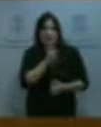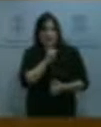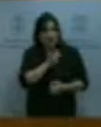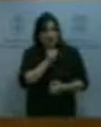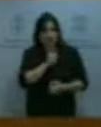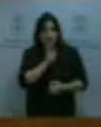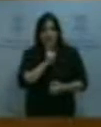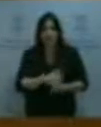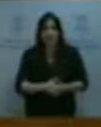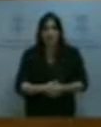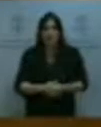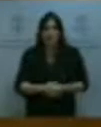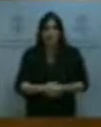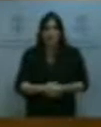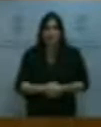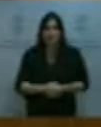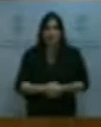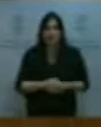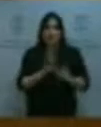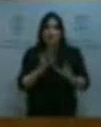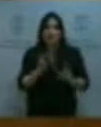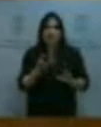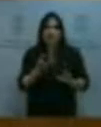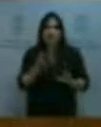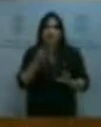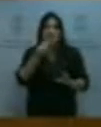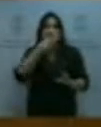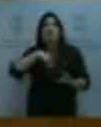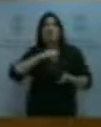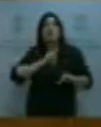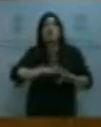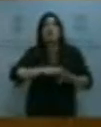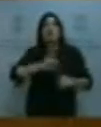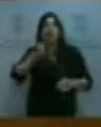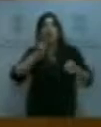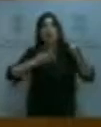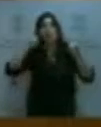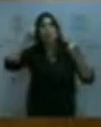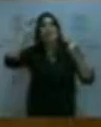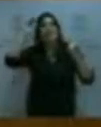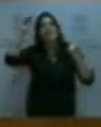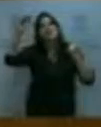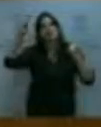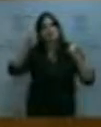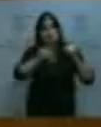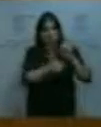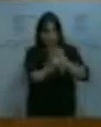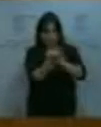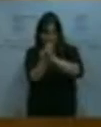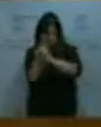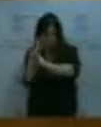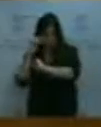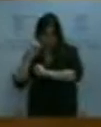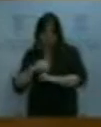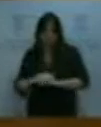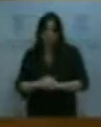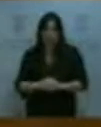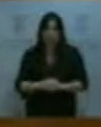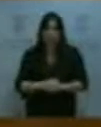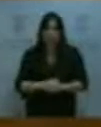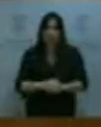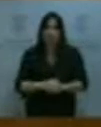salvo para los listillos, que proliferan también, proliferan. Bueno, voy a pasar a continuación a